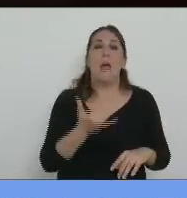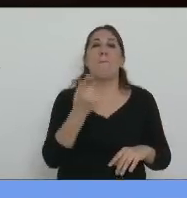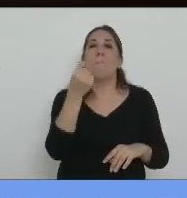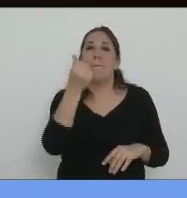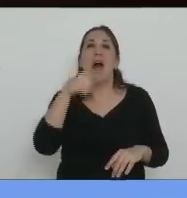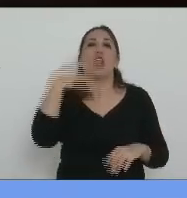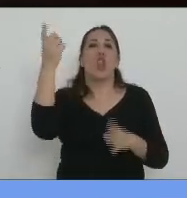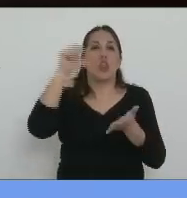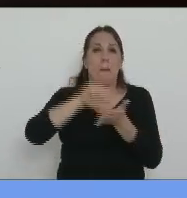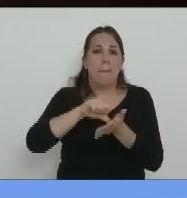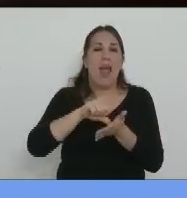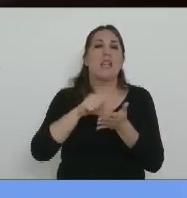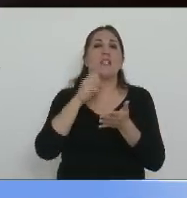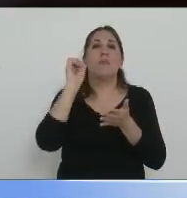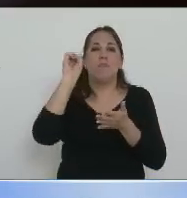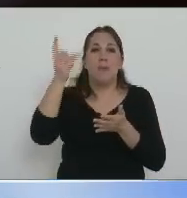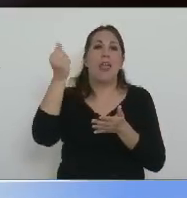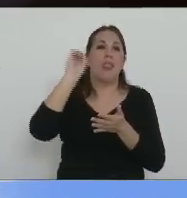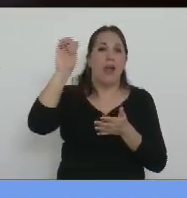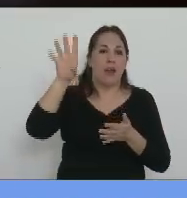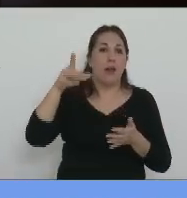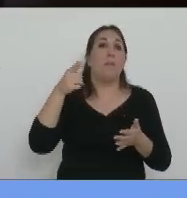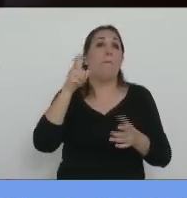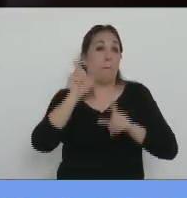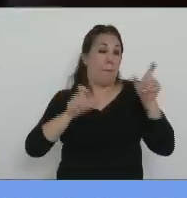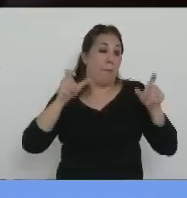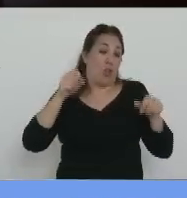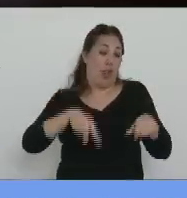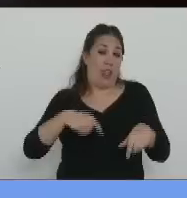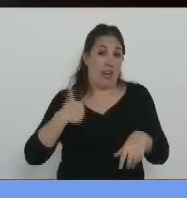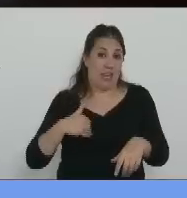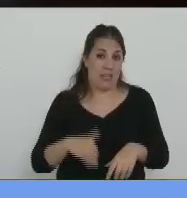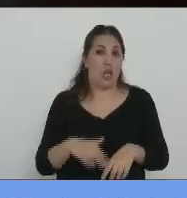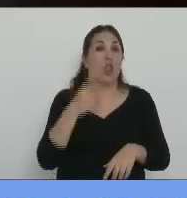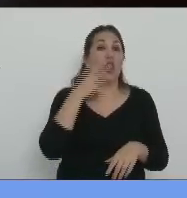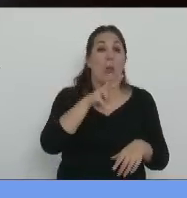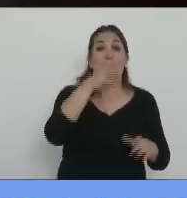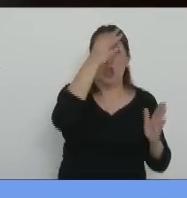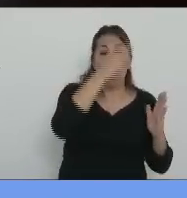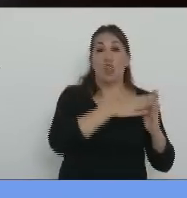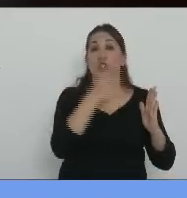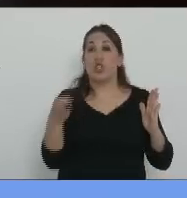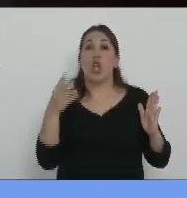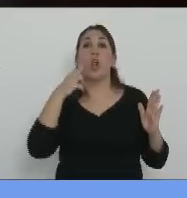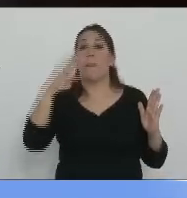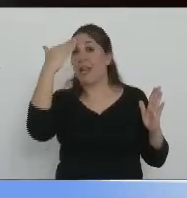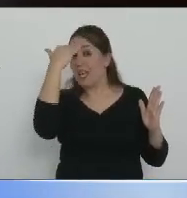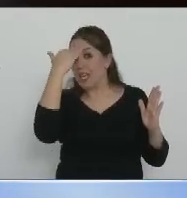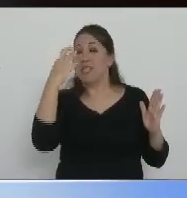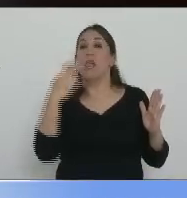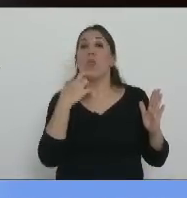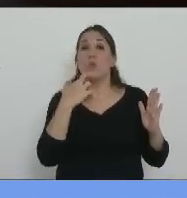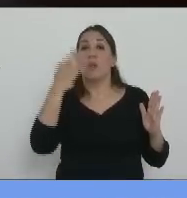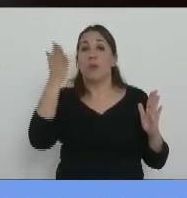depósitos en el exterior obviamente residente de argentino 2012 2015 el aumento 19 por